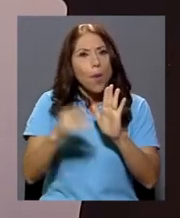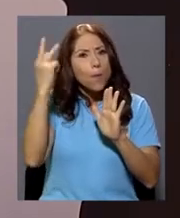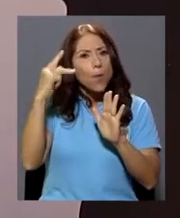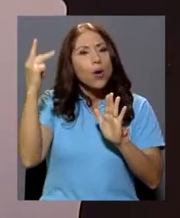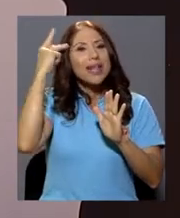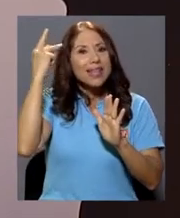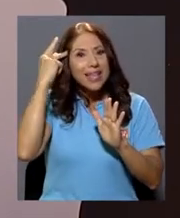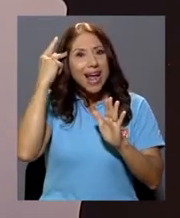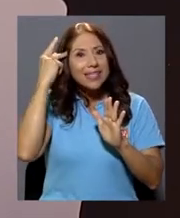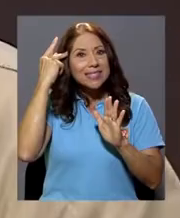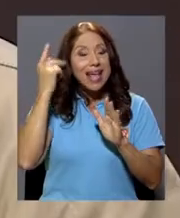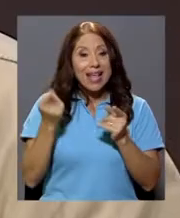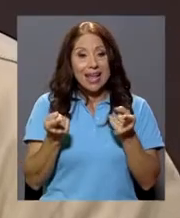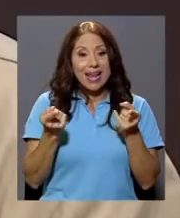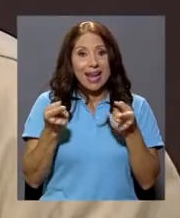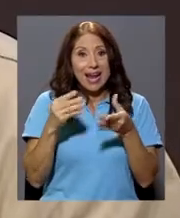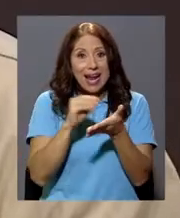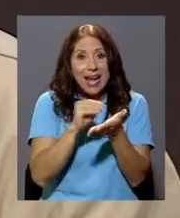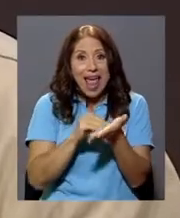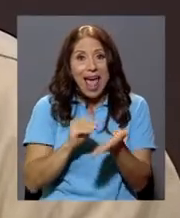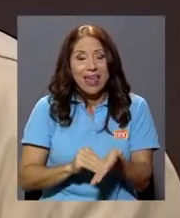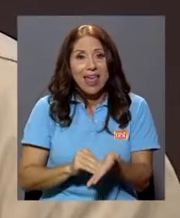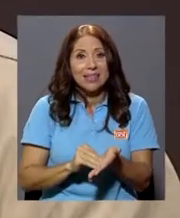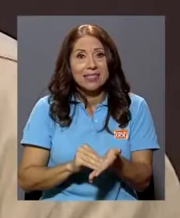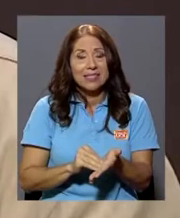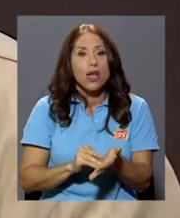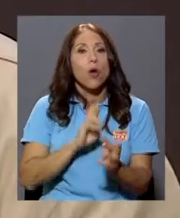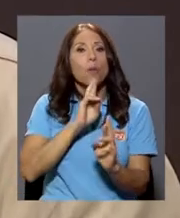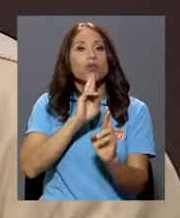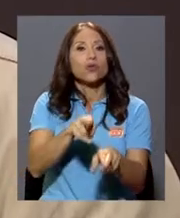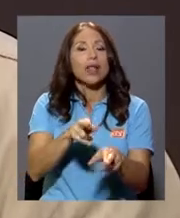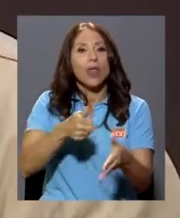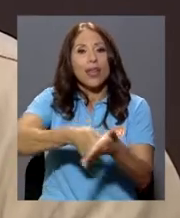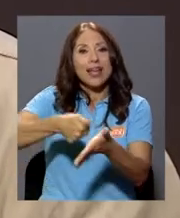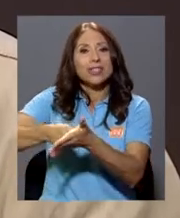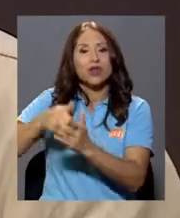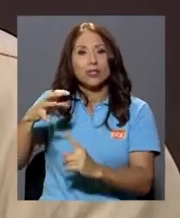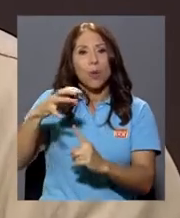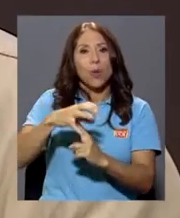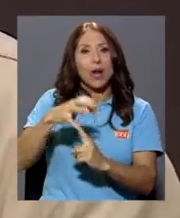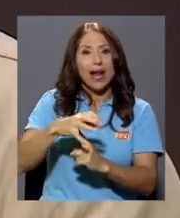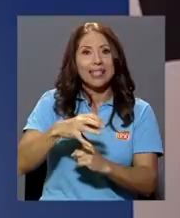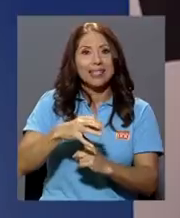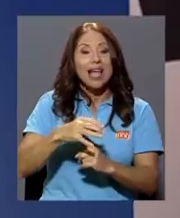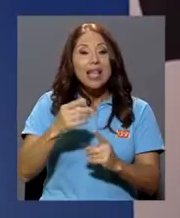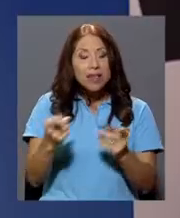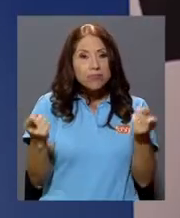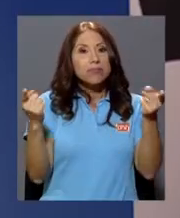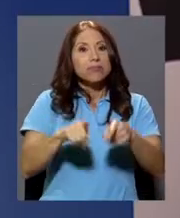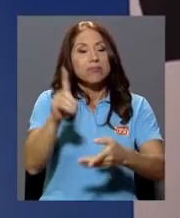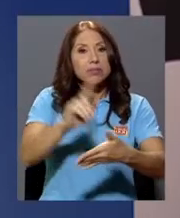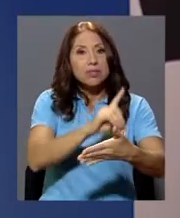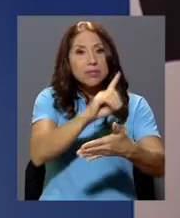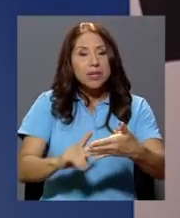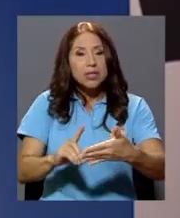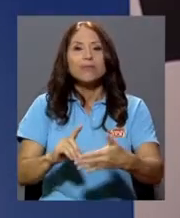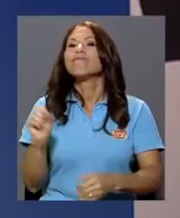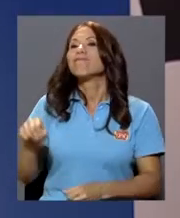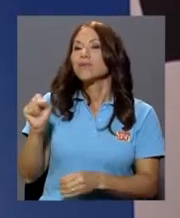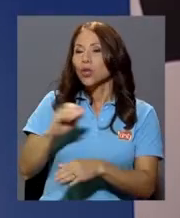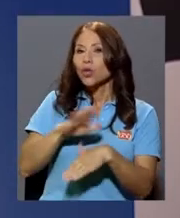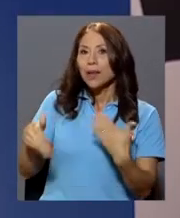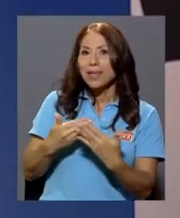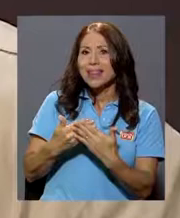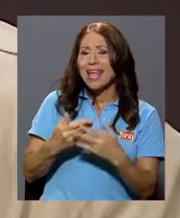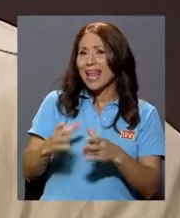de elecciones populares que han hecho potable un discurso discriminatorio. Totalmente. El gran problema de